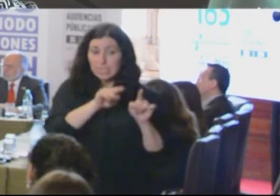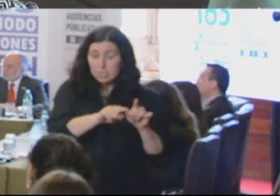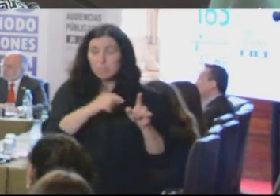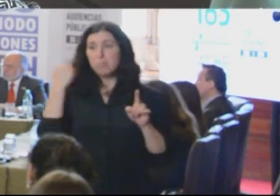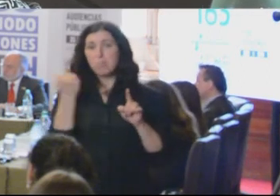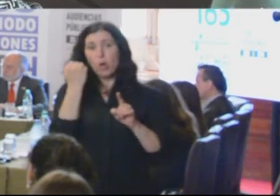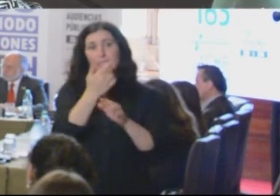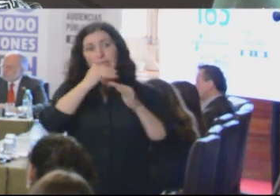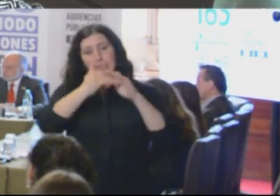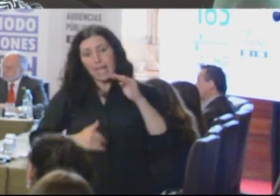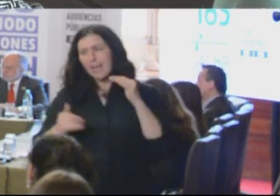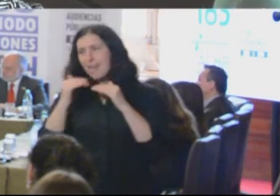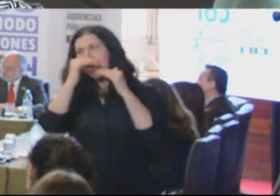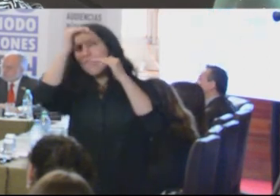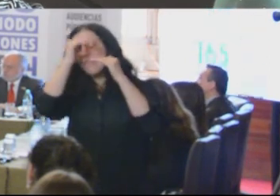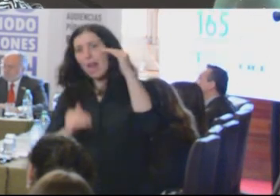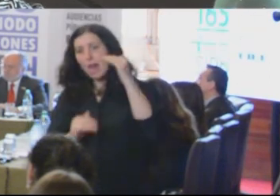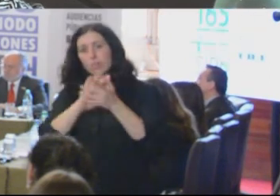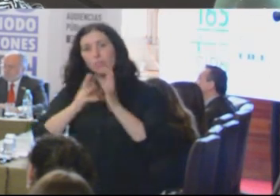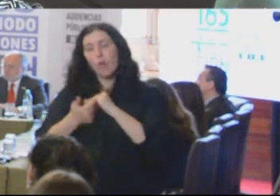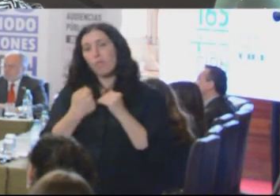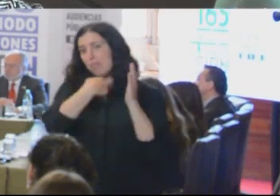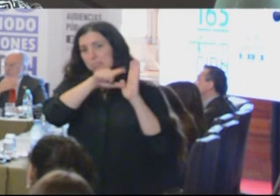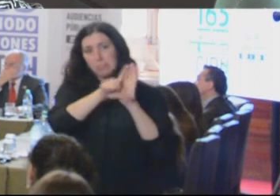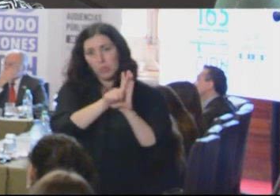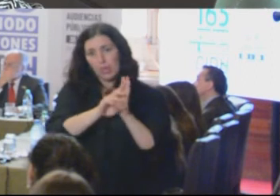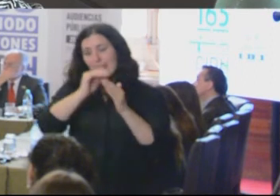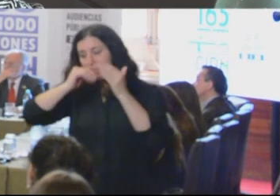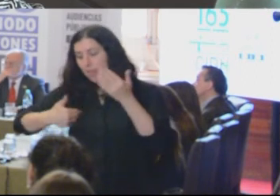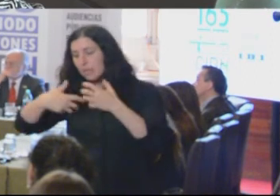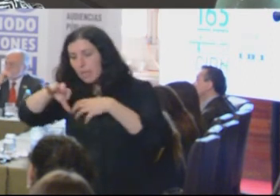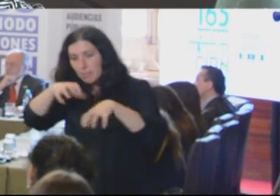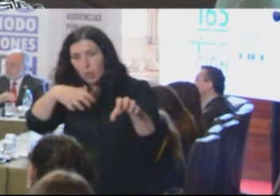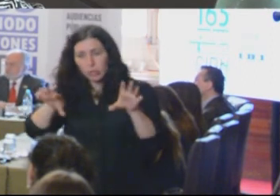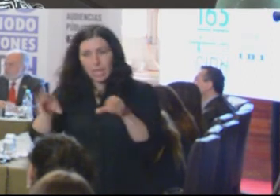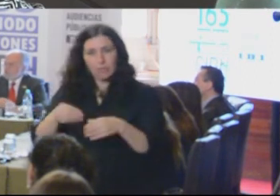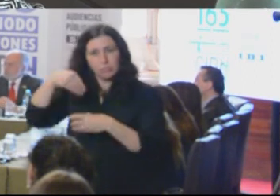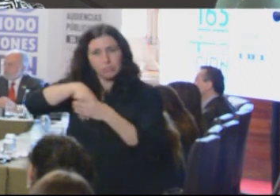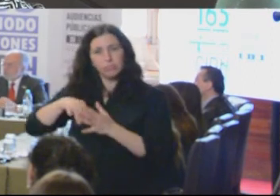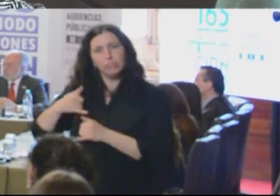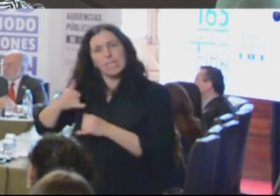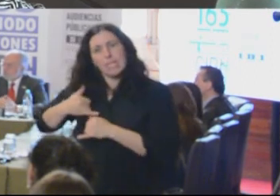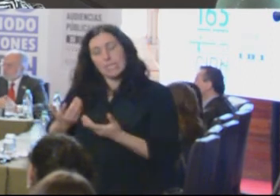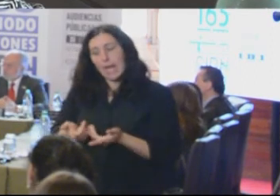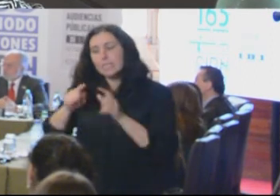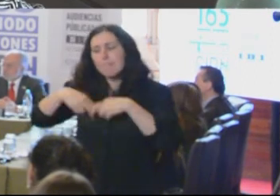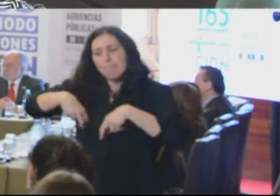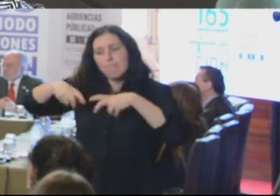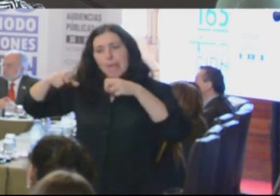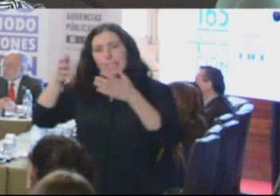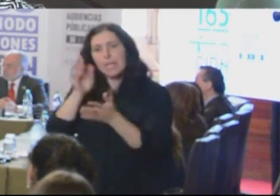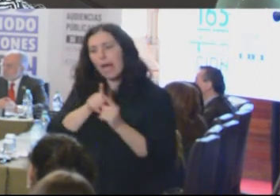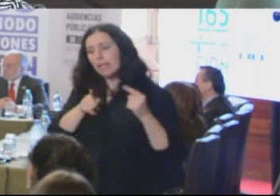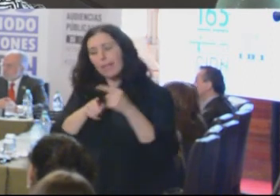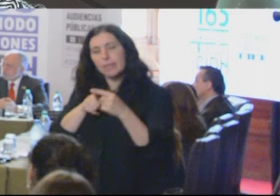desmontar las estructuras paramilitares e investigar ataques a defensores de derechos humanos y contra quienes